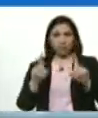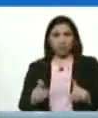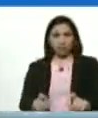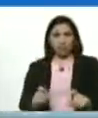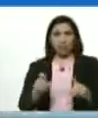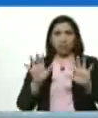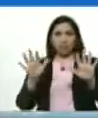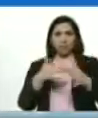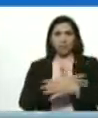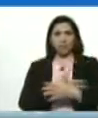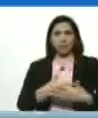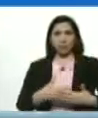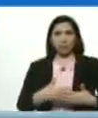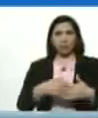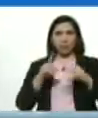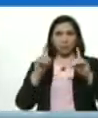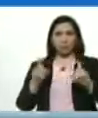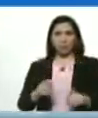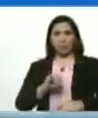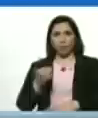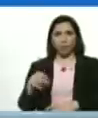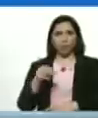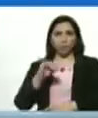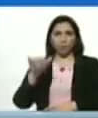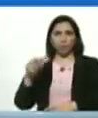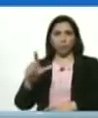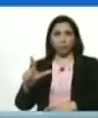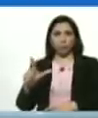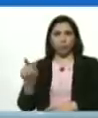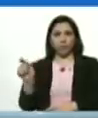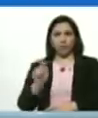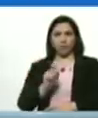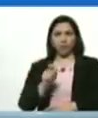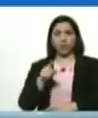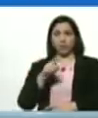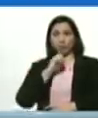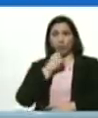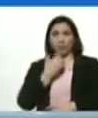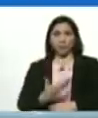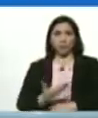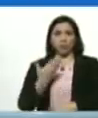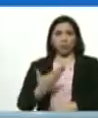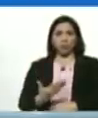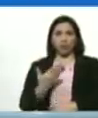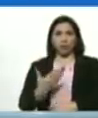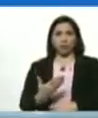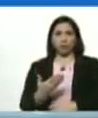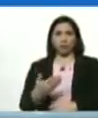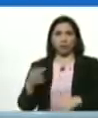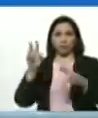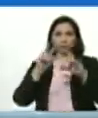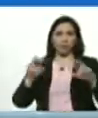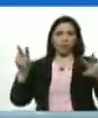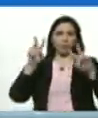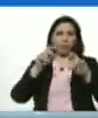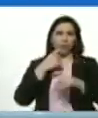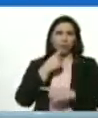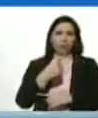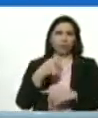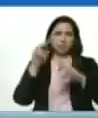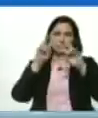meses próximo mes de junio julio es la clave testear como dicen por allá